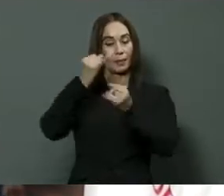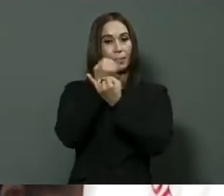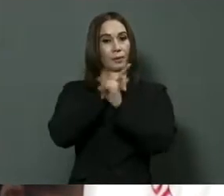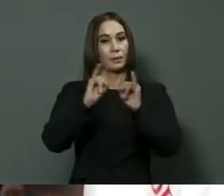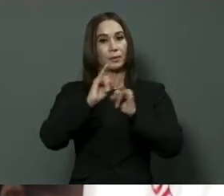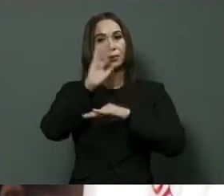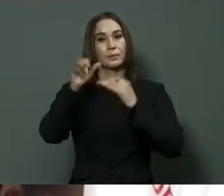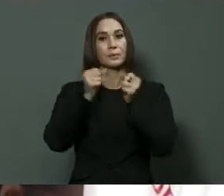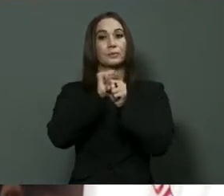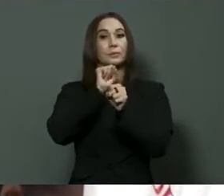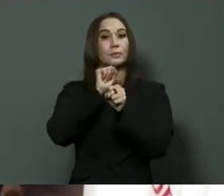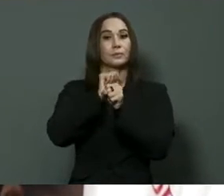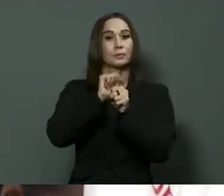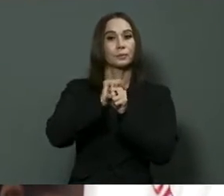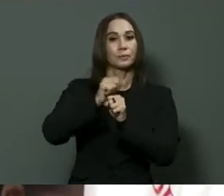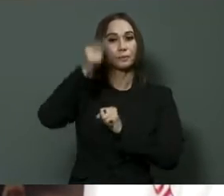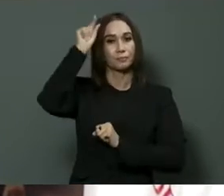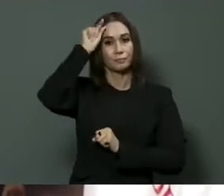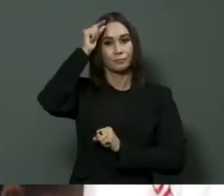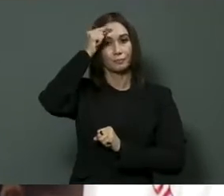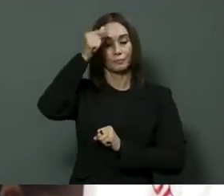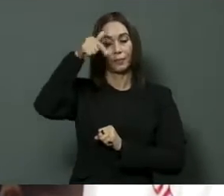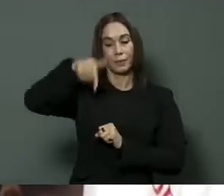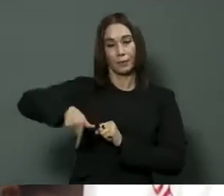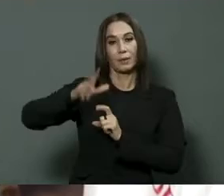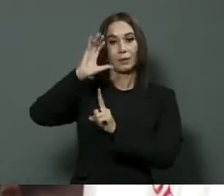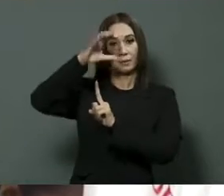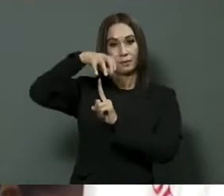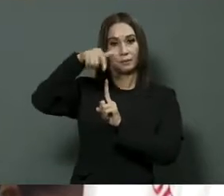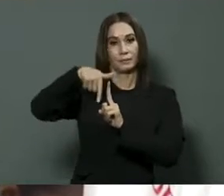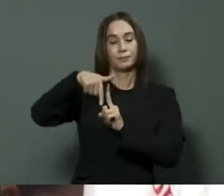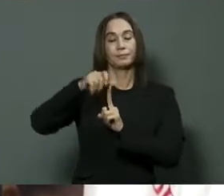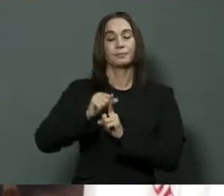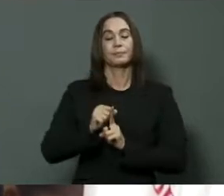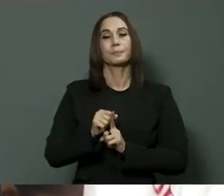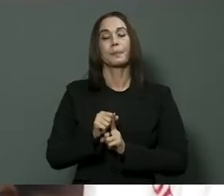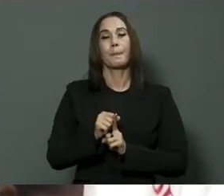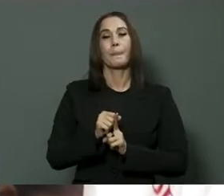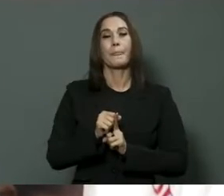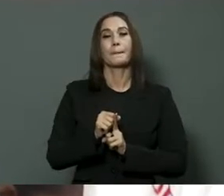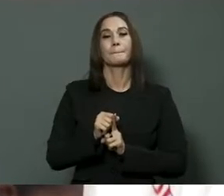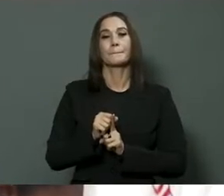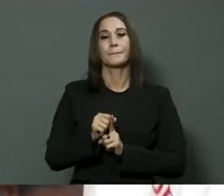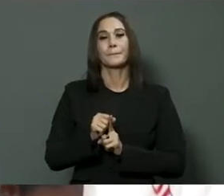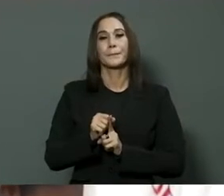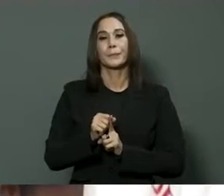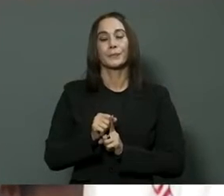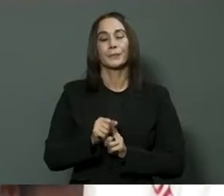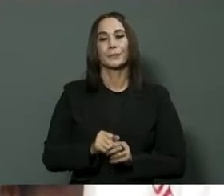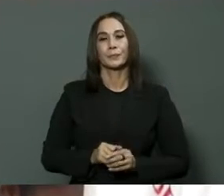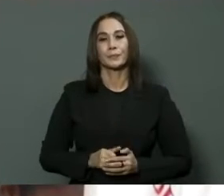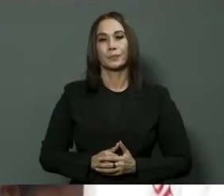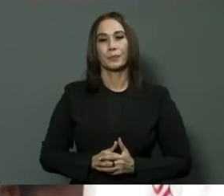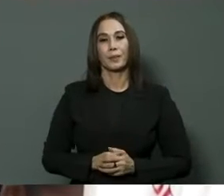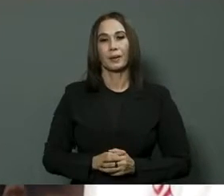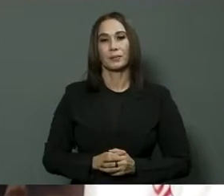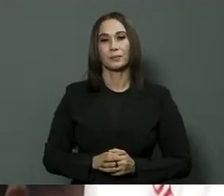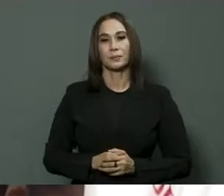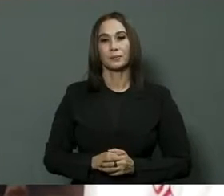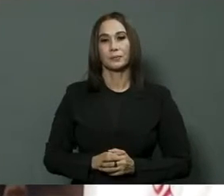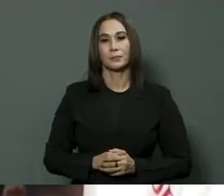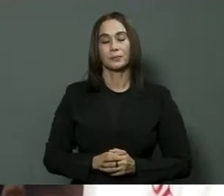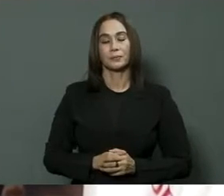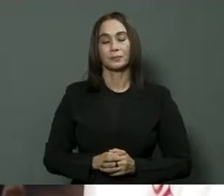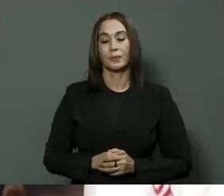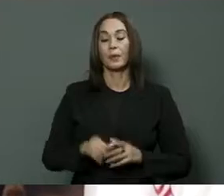los poderes del Estado. En el Palacio Nacional tenemos un estadista que lleva